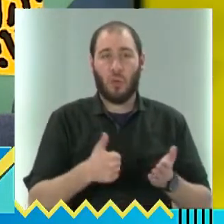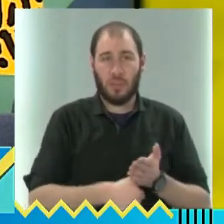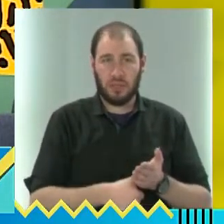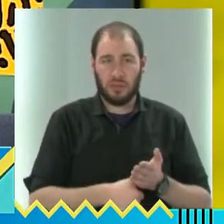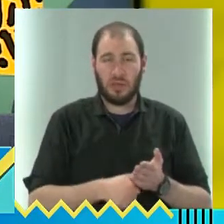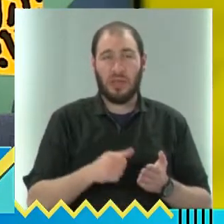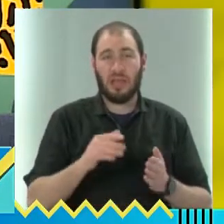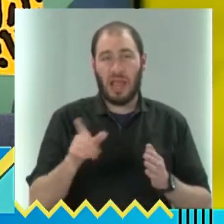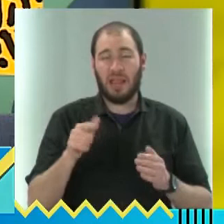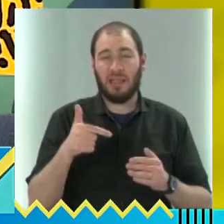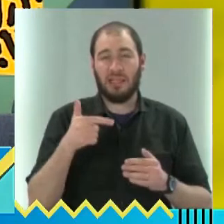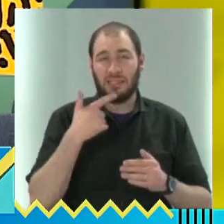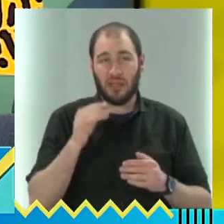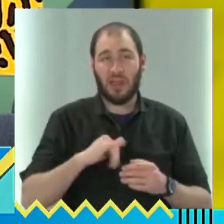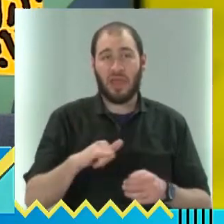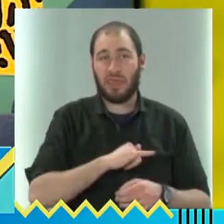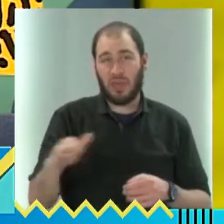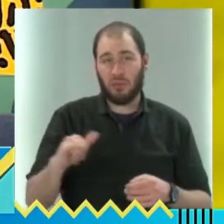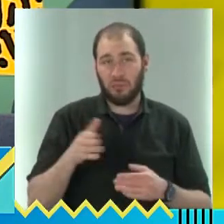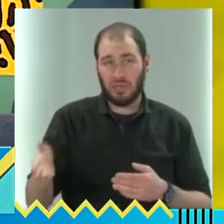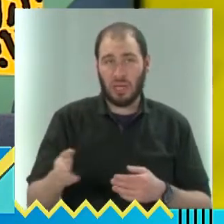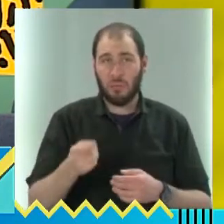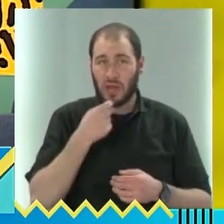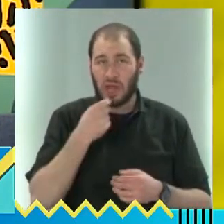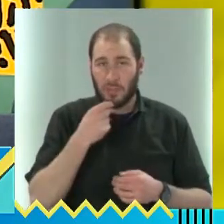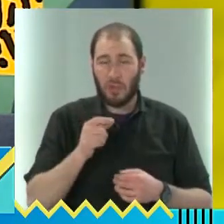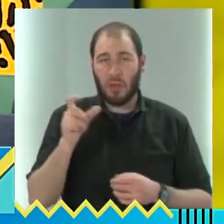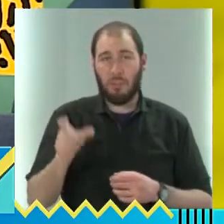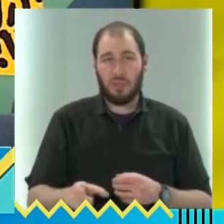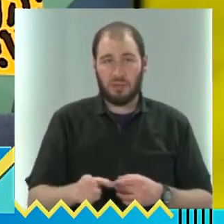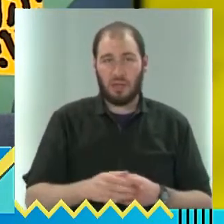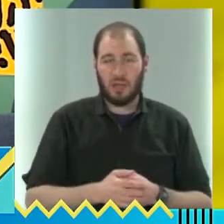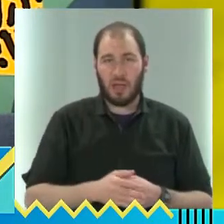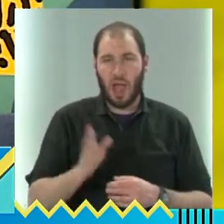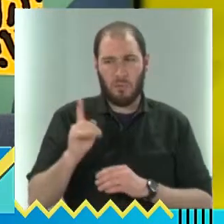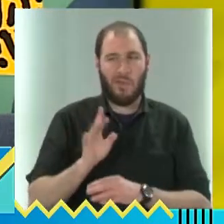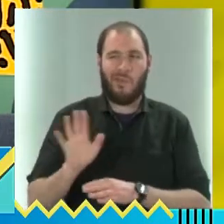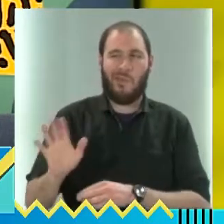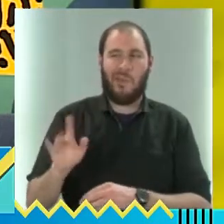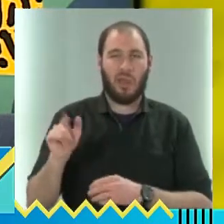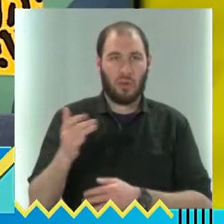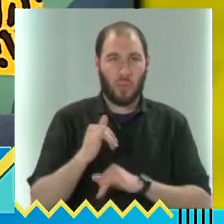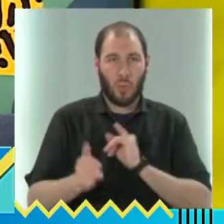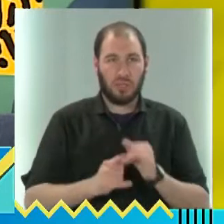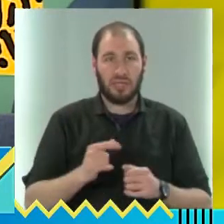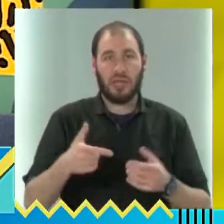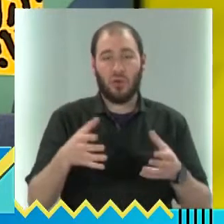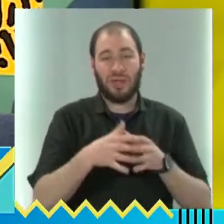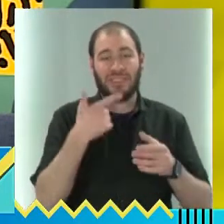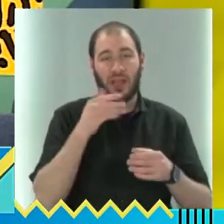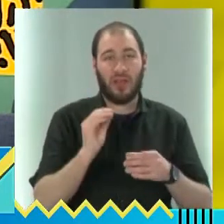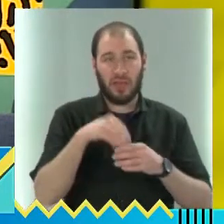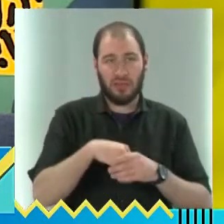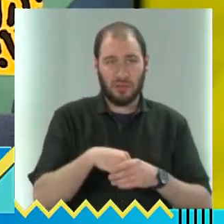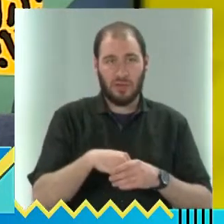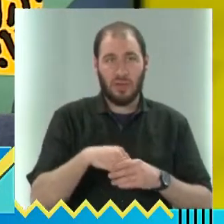como legislador que es, y hacer la denuncia que corresponde, si ha tenido algún tipo de apriete, como él dice, y lo dijo en el recinto, o sea, que ha quedado